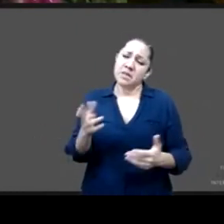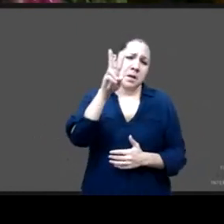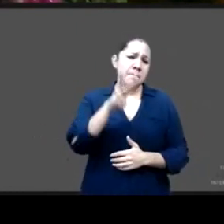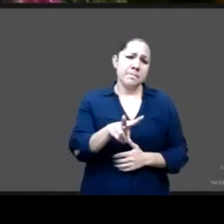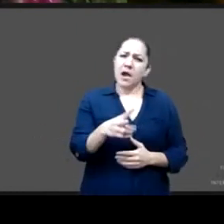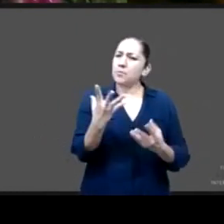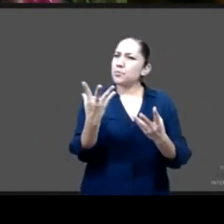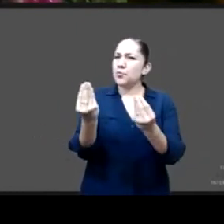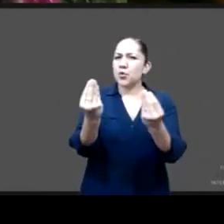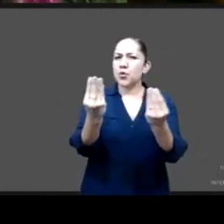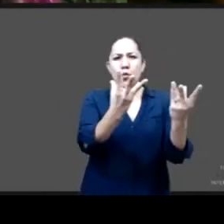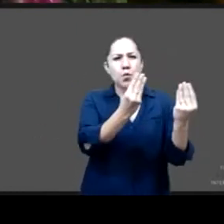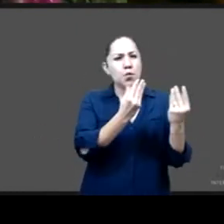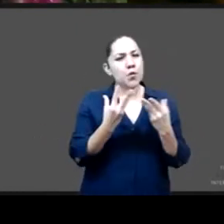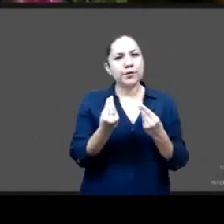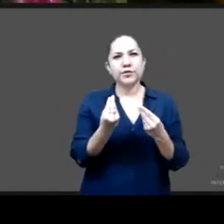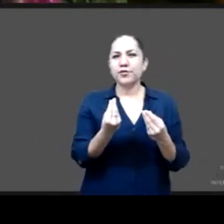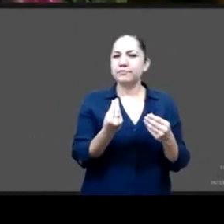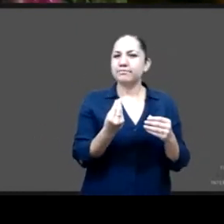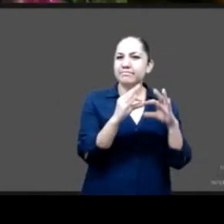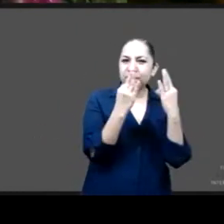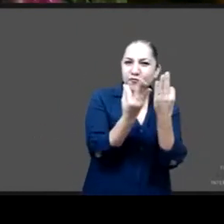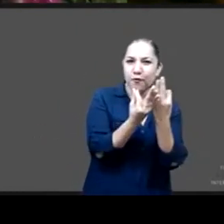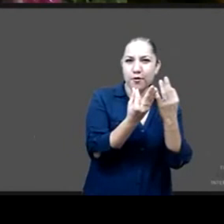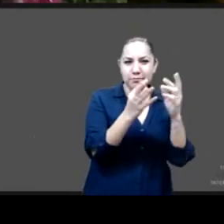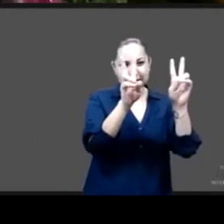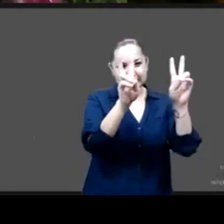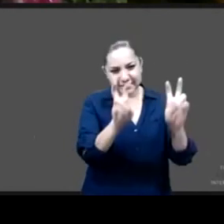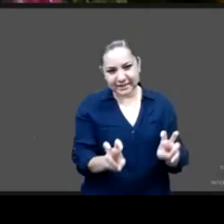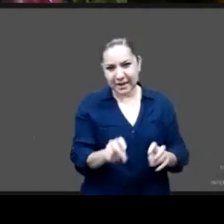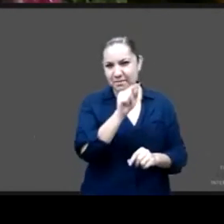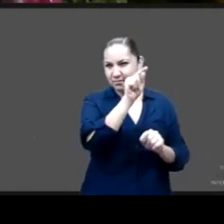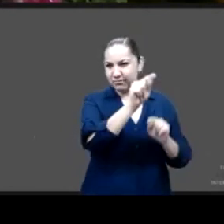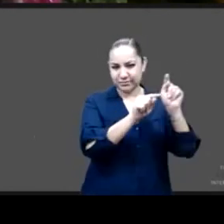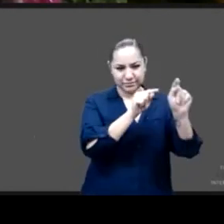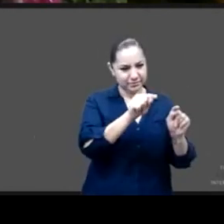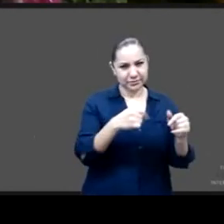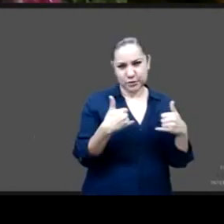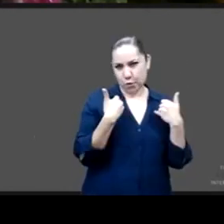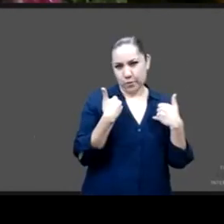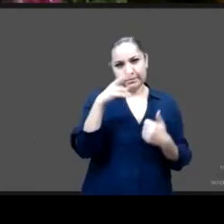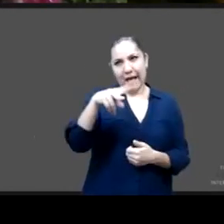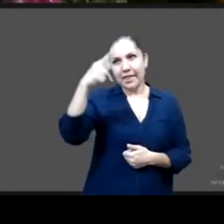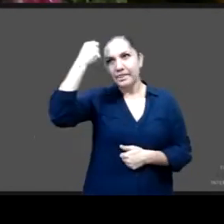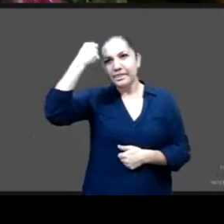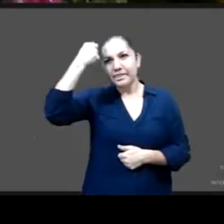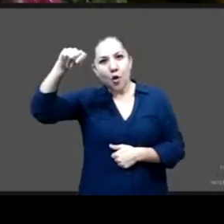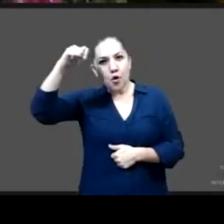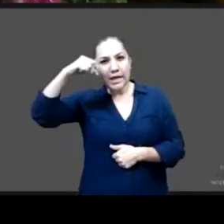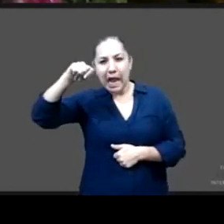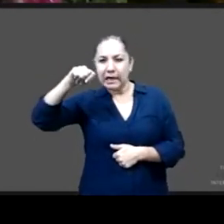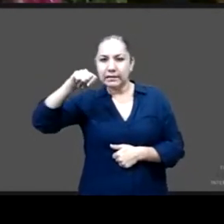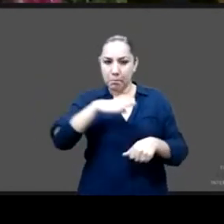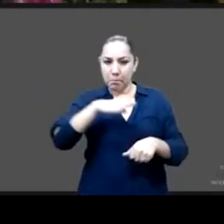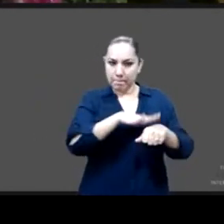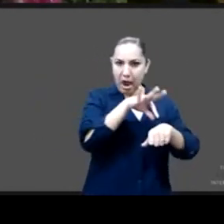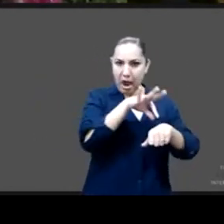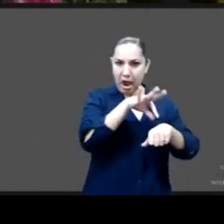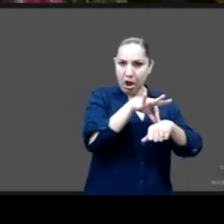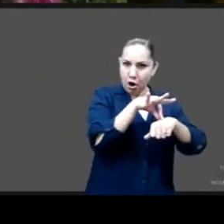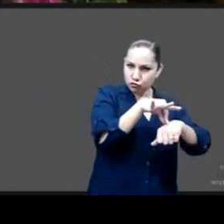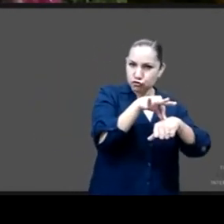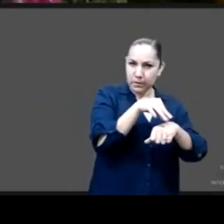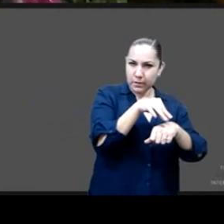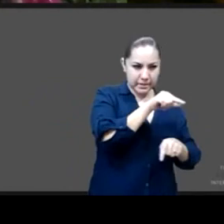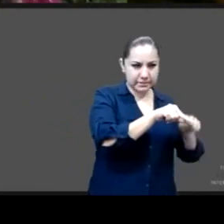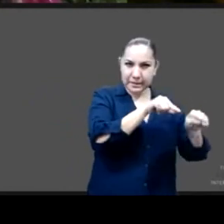la práctica día a día tenemos muchos casos de chicos con situaciones familiares muy complicadas en donde lo que